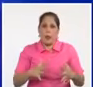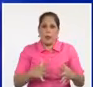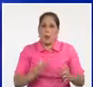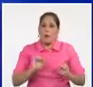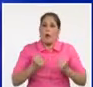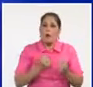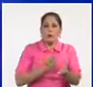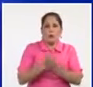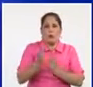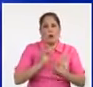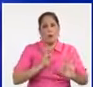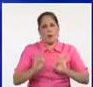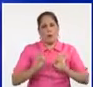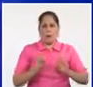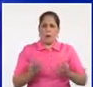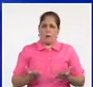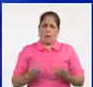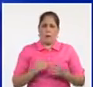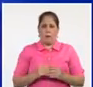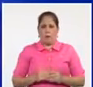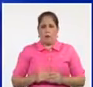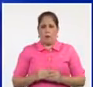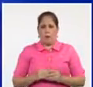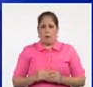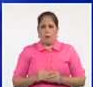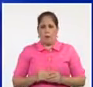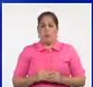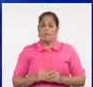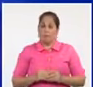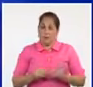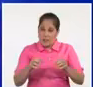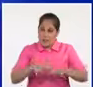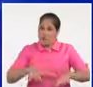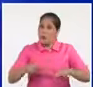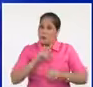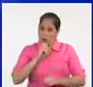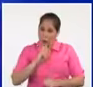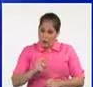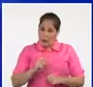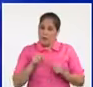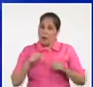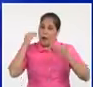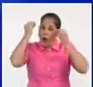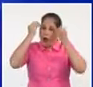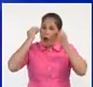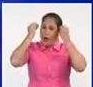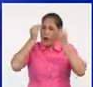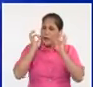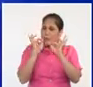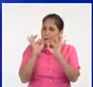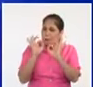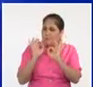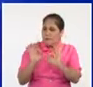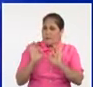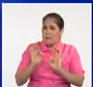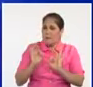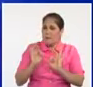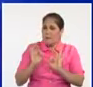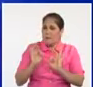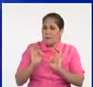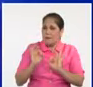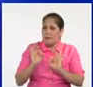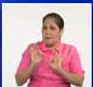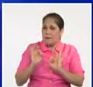Y se protejan más de lo que se está haciendo hoy. Inquietante de situación que hoy requirió el análisis minucioso de cada estadística por